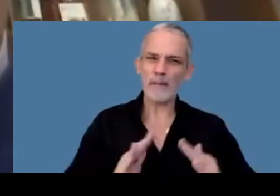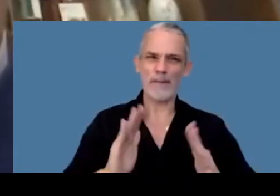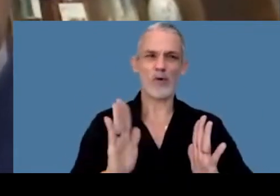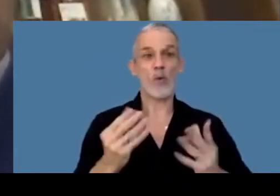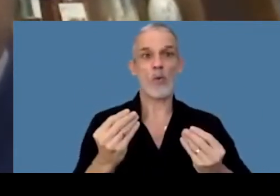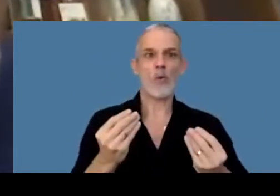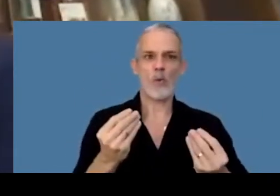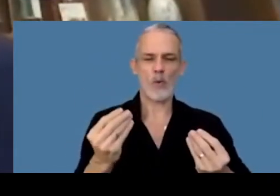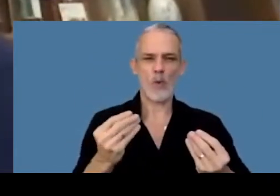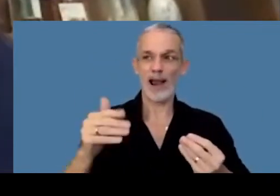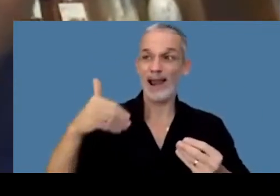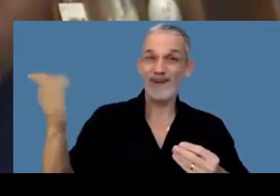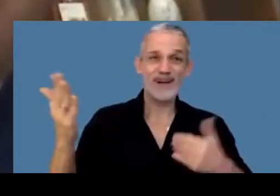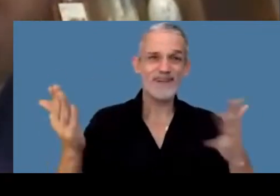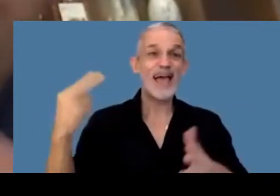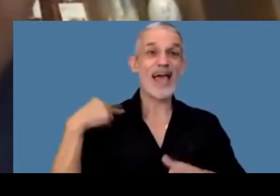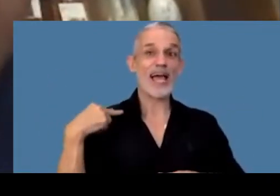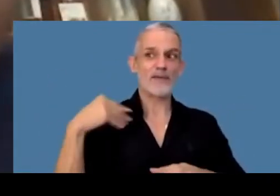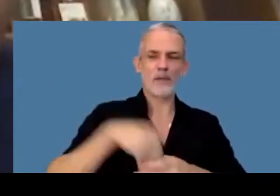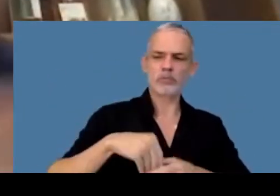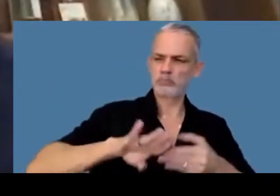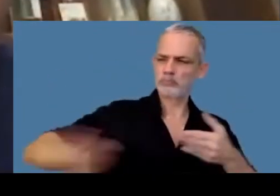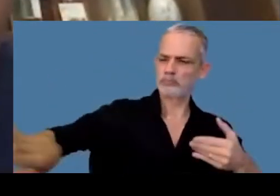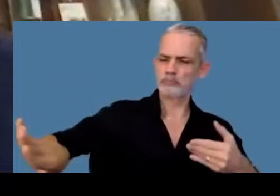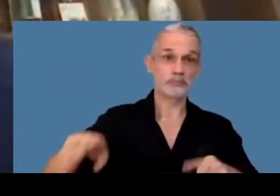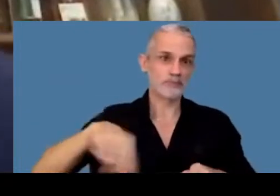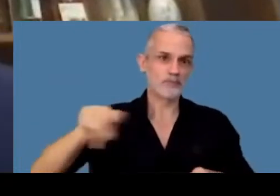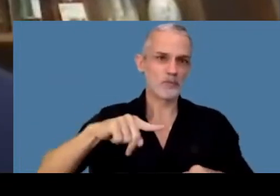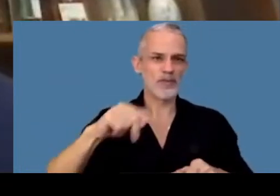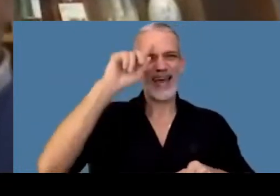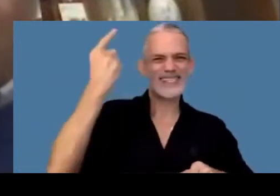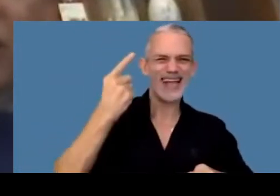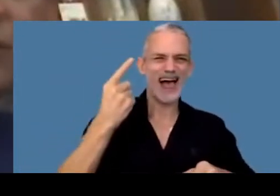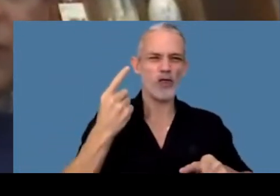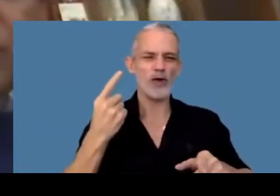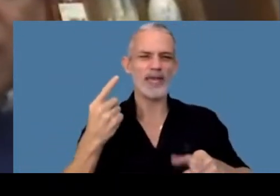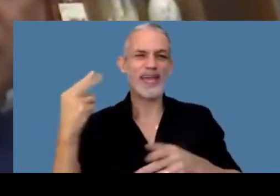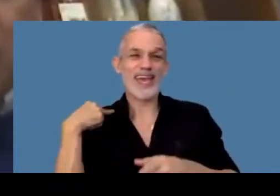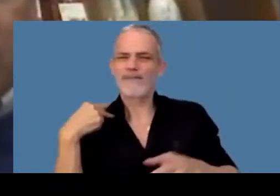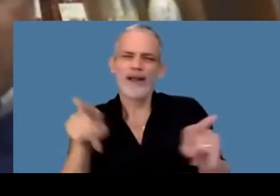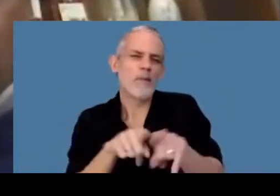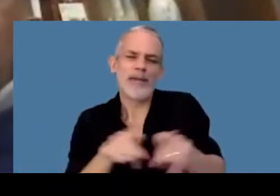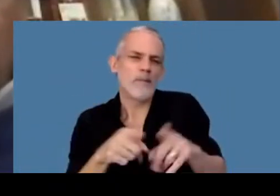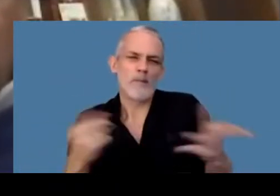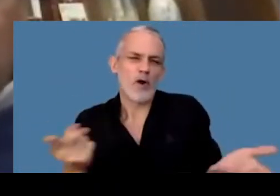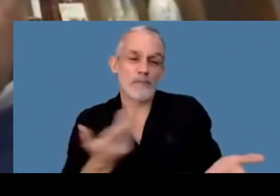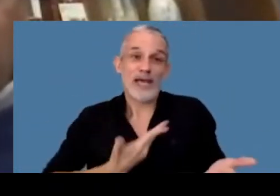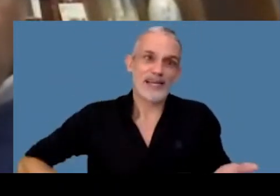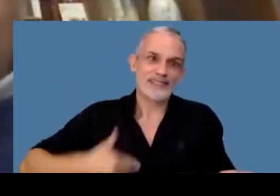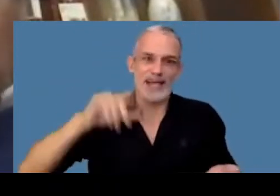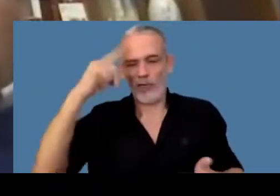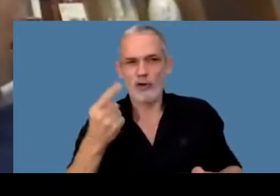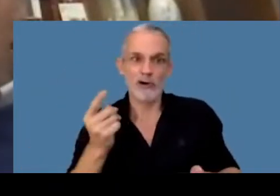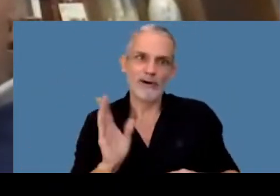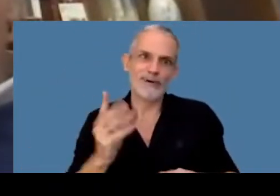injerencias de los empleadores. En el caso de ustedes, Estado y empleador es la misma persona, ¿no? Estado-empleador. Pero en